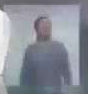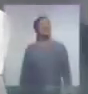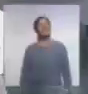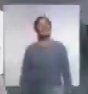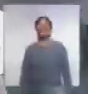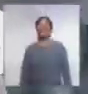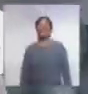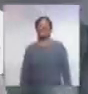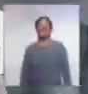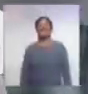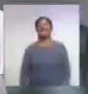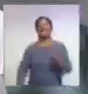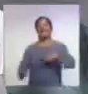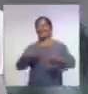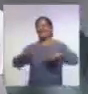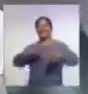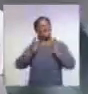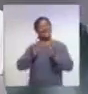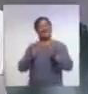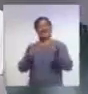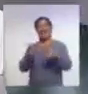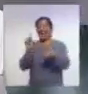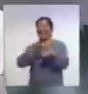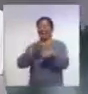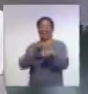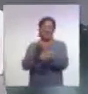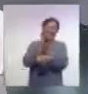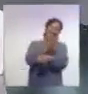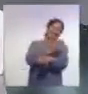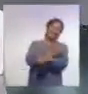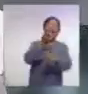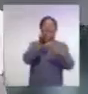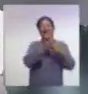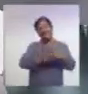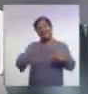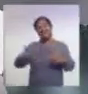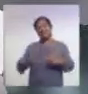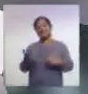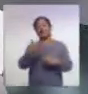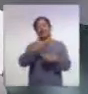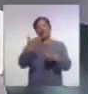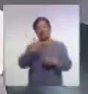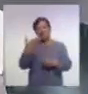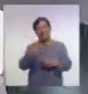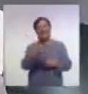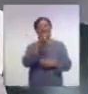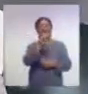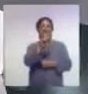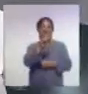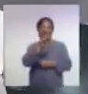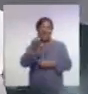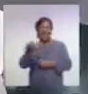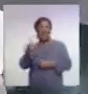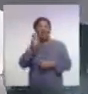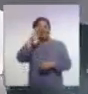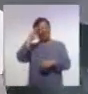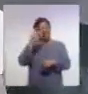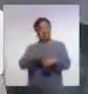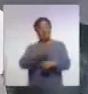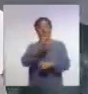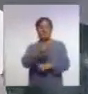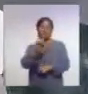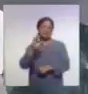Bueno, ya estamos de regreso, ya unos días de que inició operaciones la Clínica de Servicios de Salud de Farmacias de Pensiones